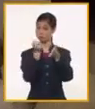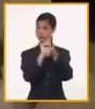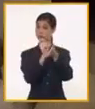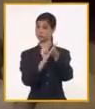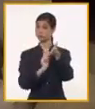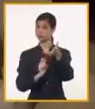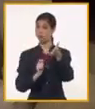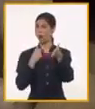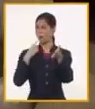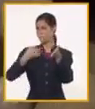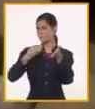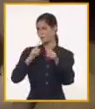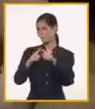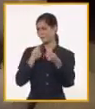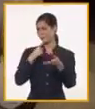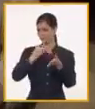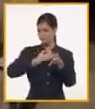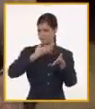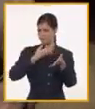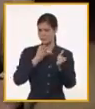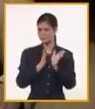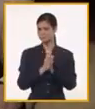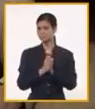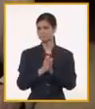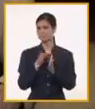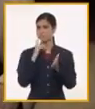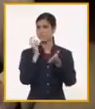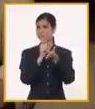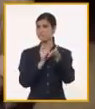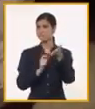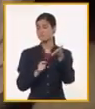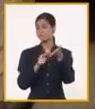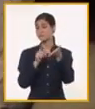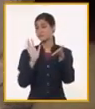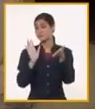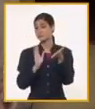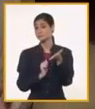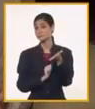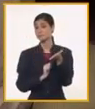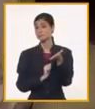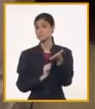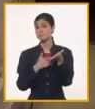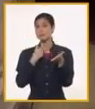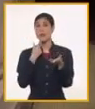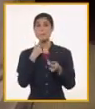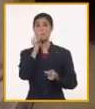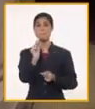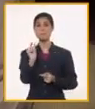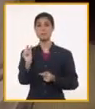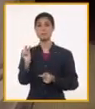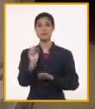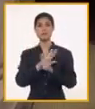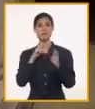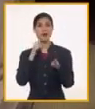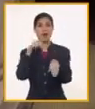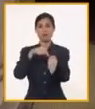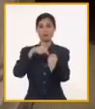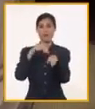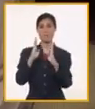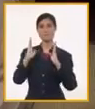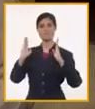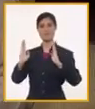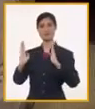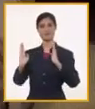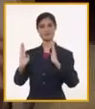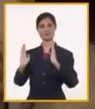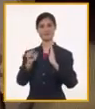episodio que yo tengo que acabar de resolver ese problema. De que ellos cubrieron una etapa, que fue esa etapa,